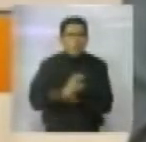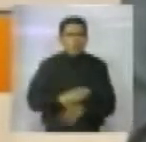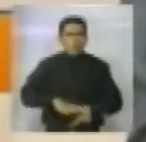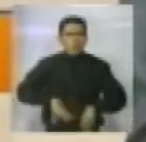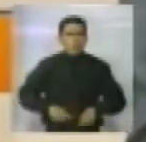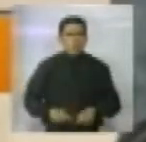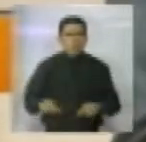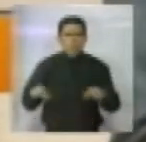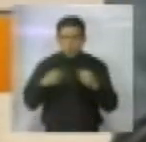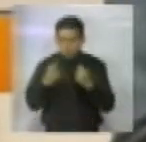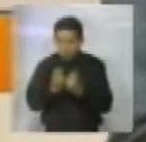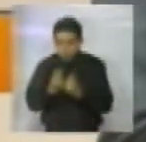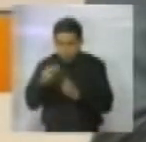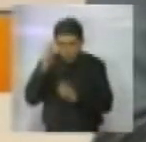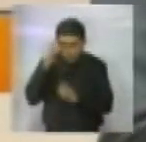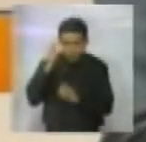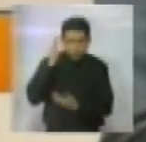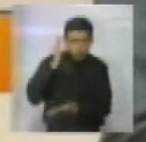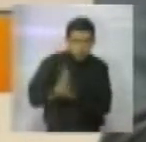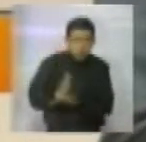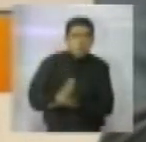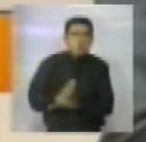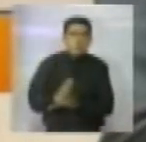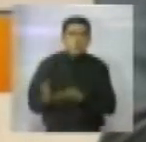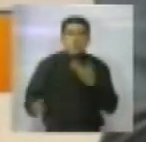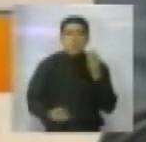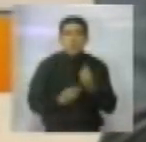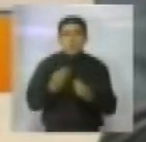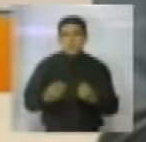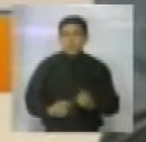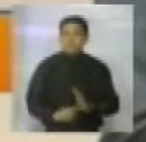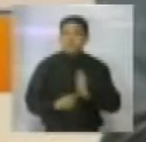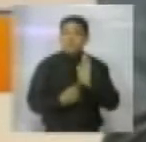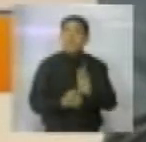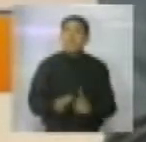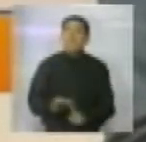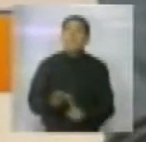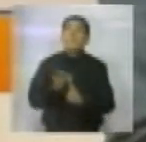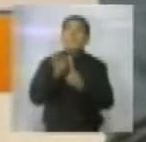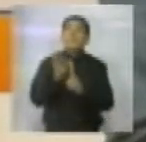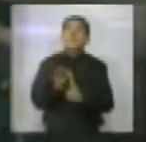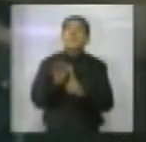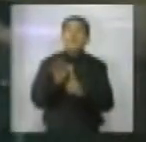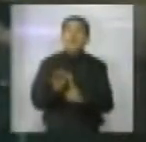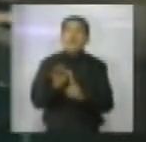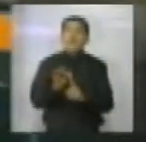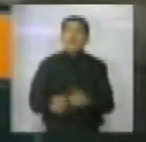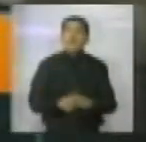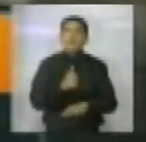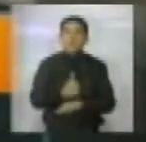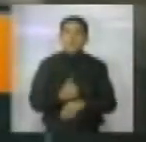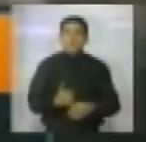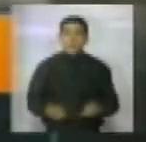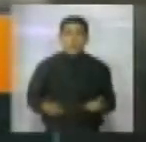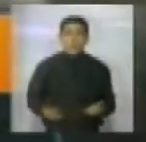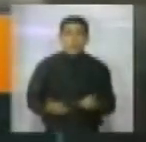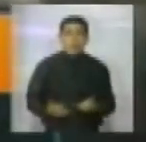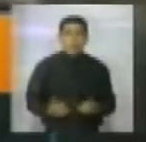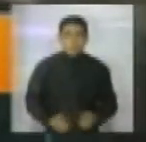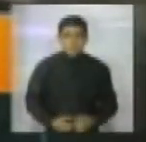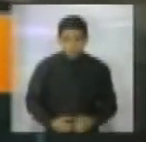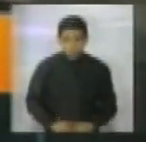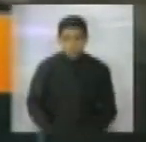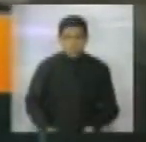del crimen organizado tendrán características de especialidad, jurisdicción. Existen en este momento 6 salas, por